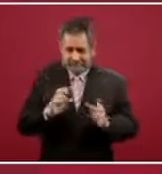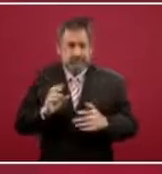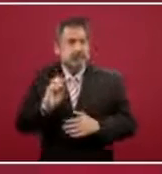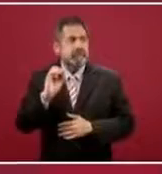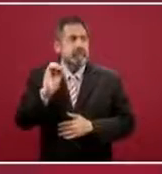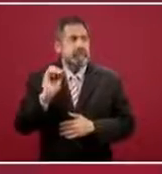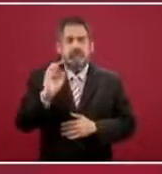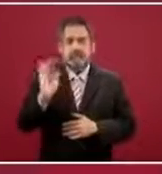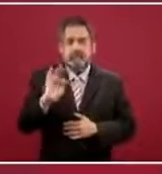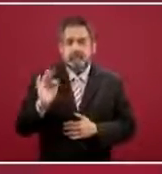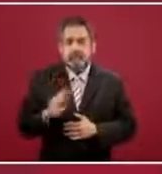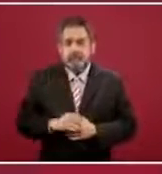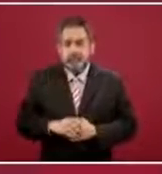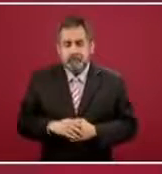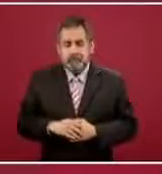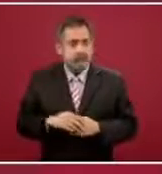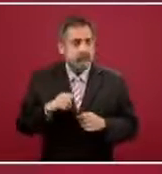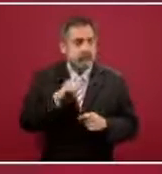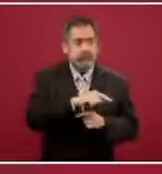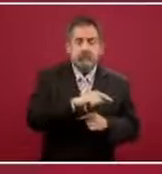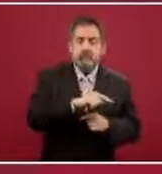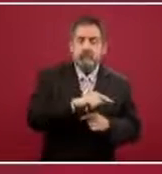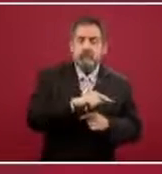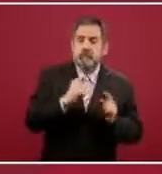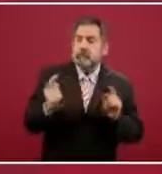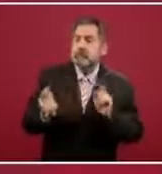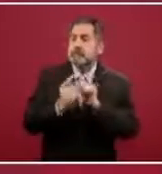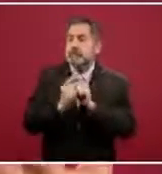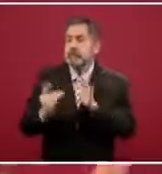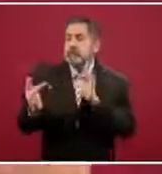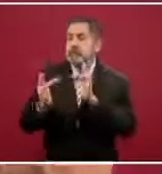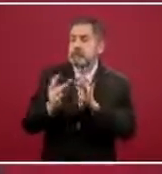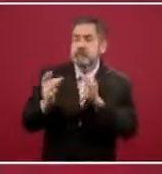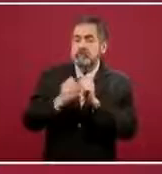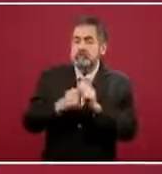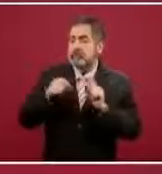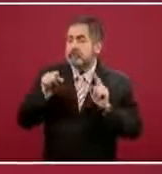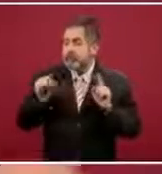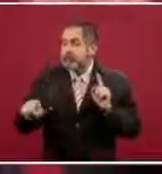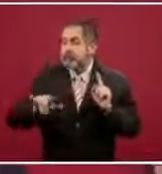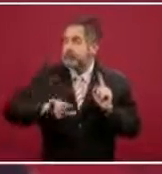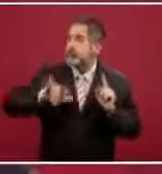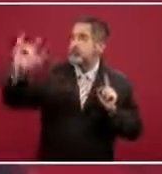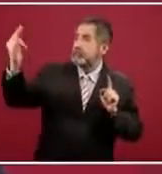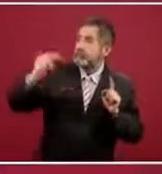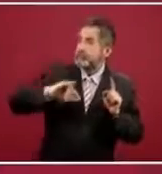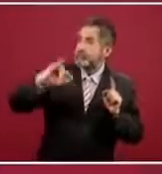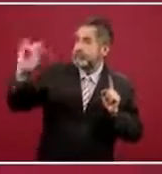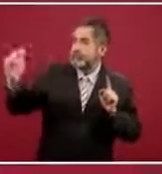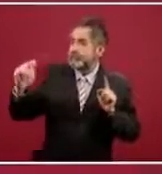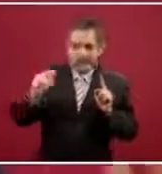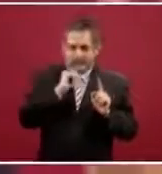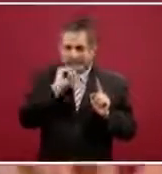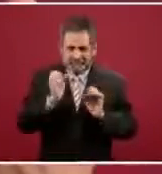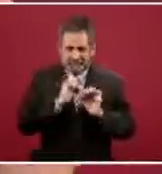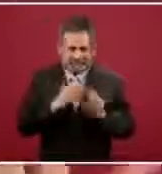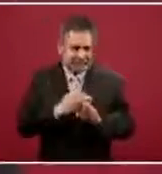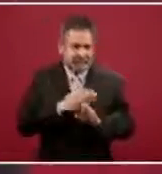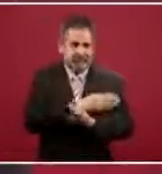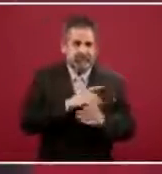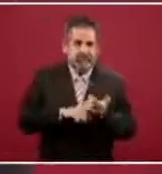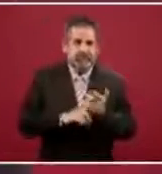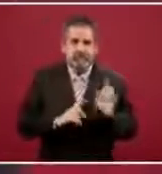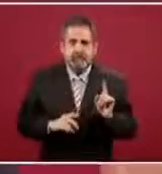un conocimiento de que estuvieron en contacto con una persona viajera de esos sitios que a veces no es